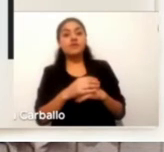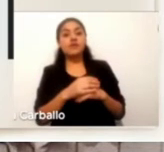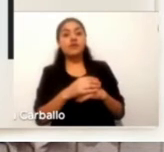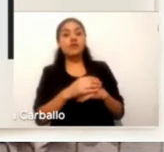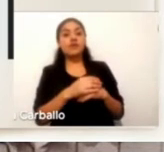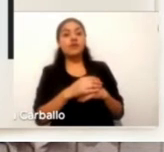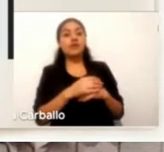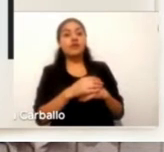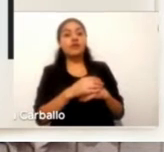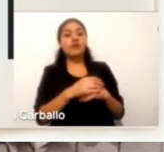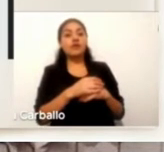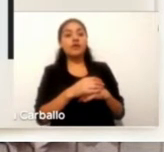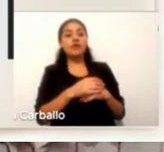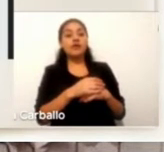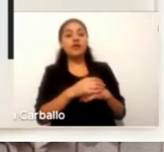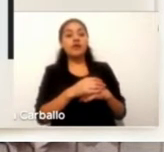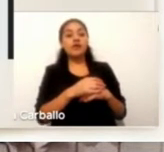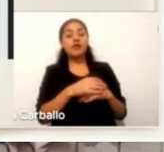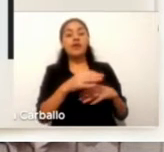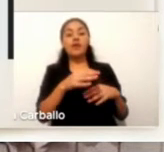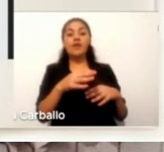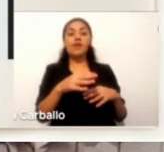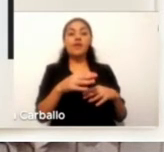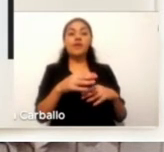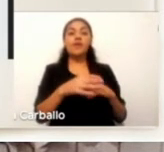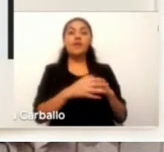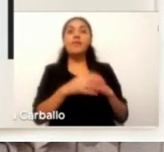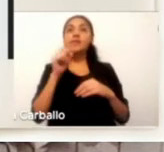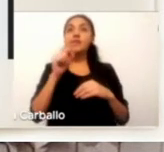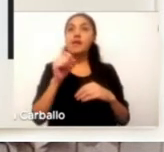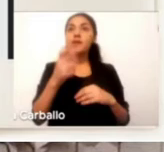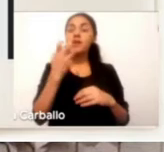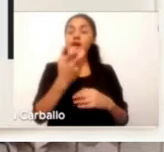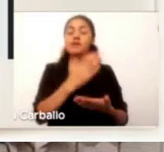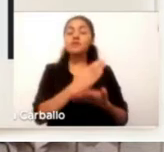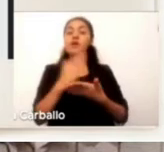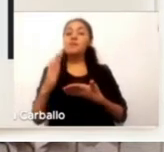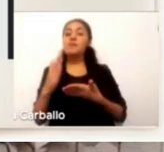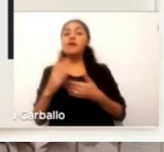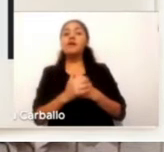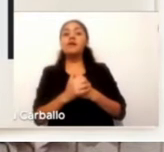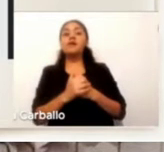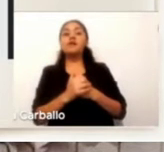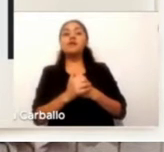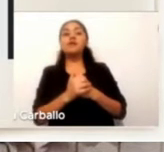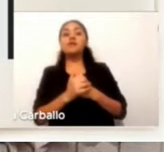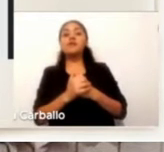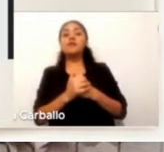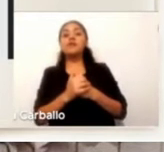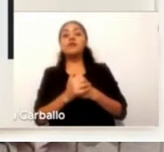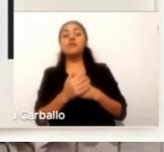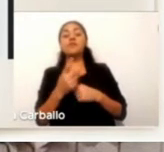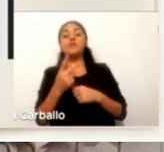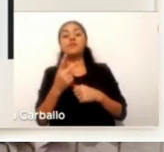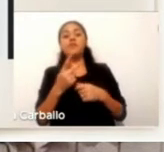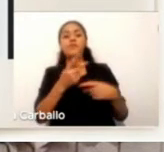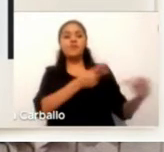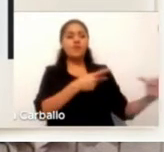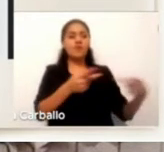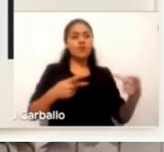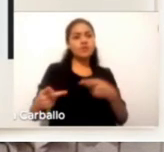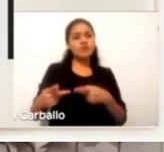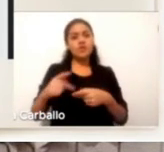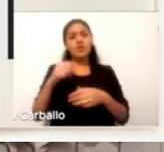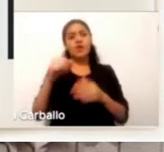con el principio de expeditez, también lo es que no debe afectar el derecho al debido proceso previsto en el artículo 16 de la